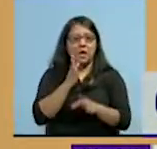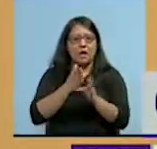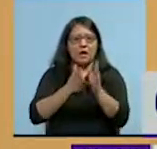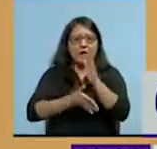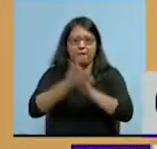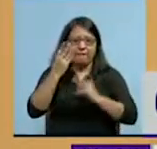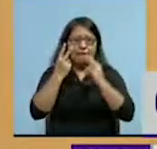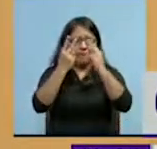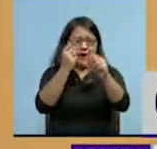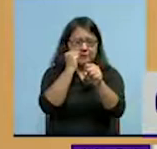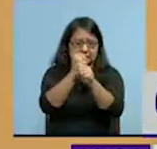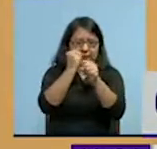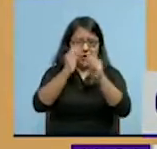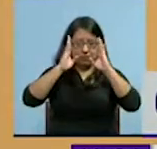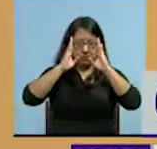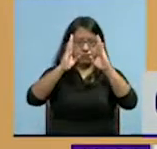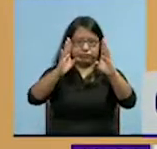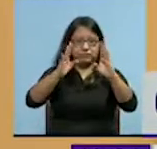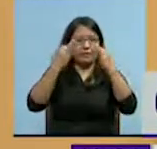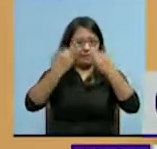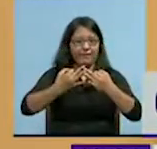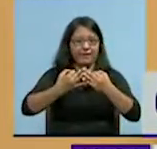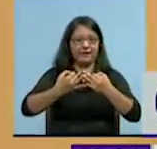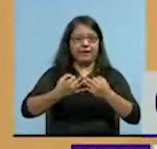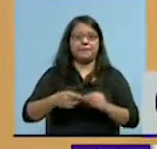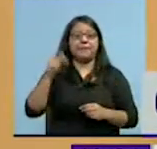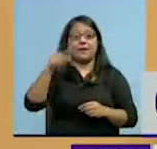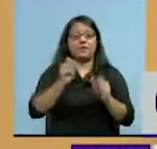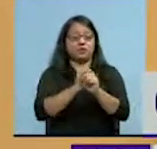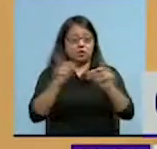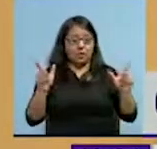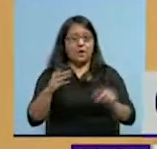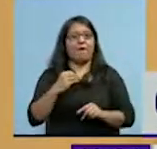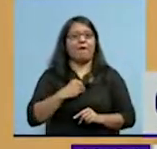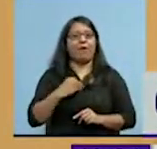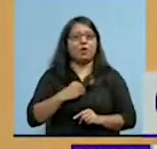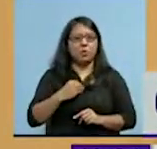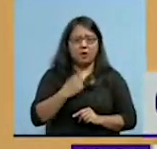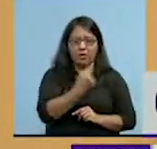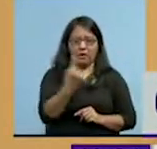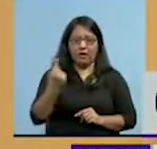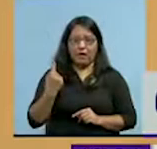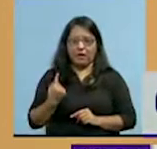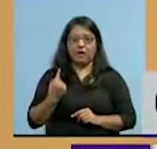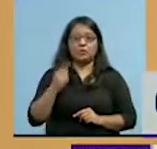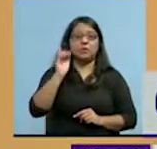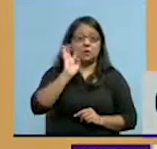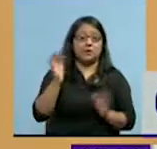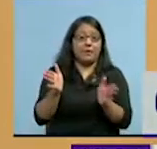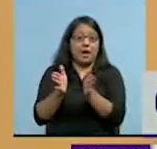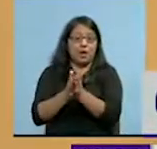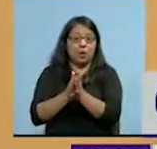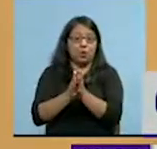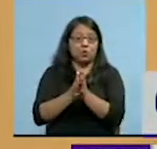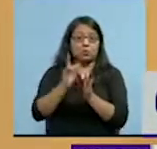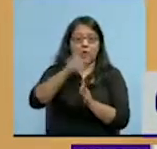trabajo esas cosas eso por ahí me sorprendió la voluntad lo que uno le pone a las cosas que está de la mano por ahí de